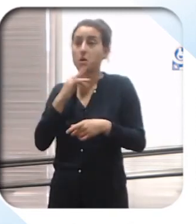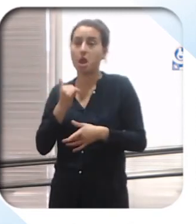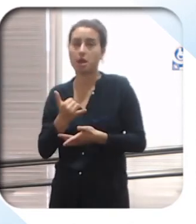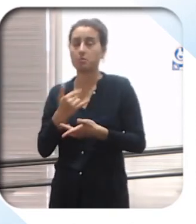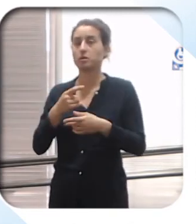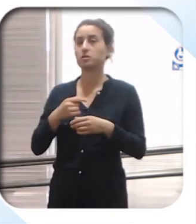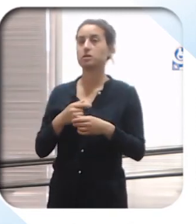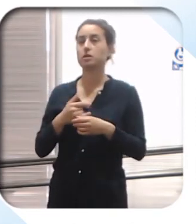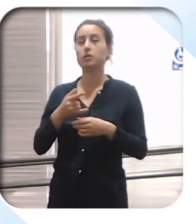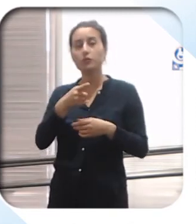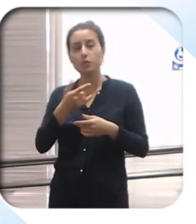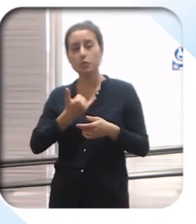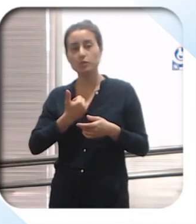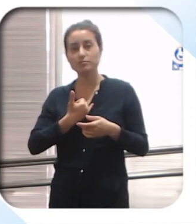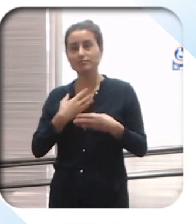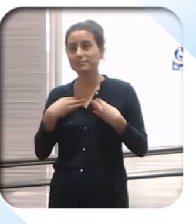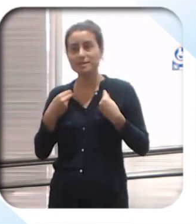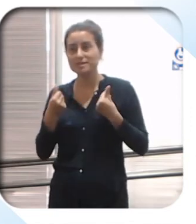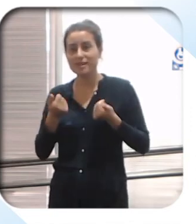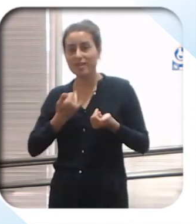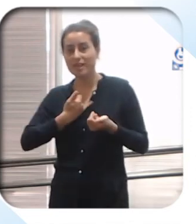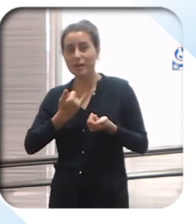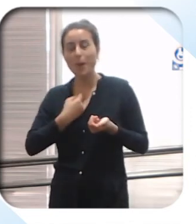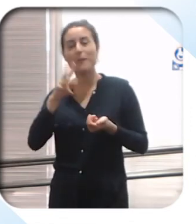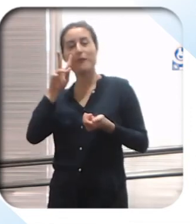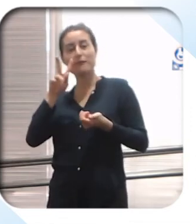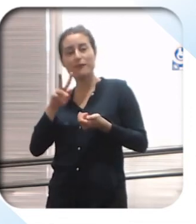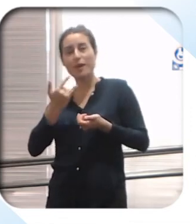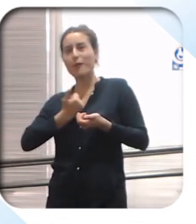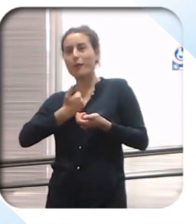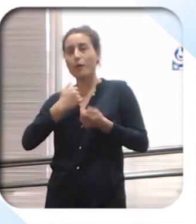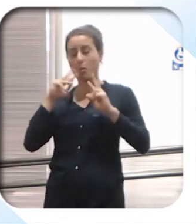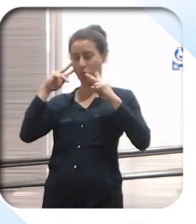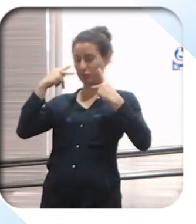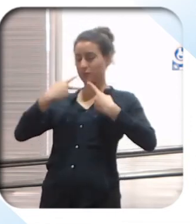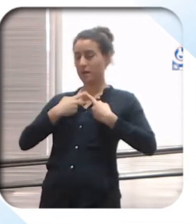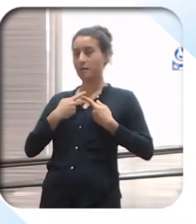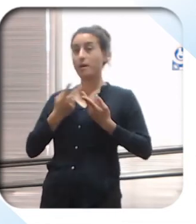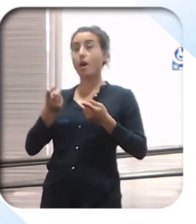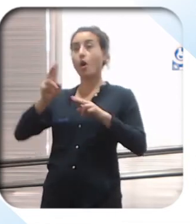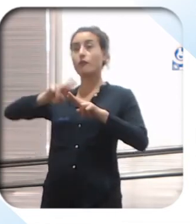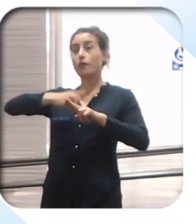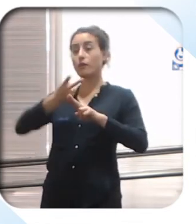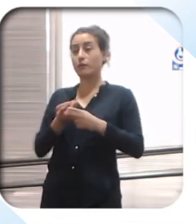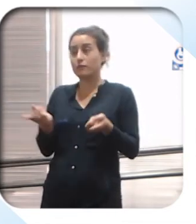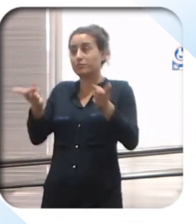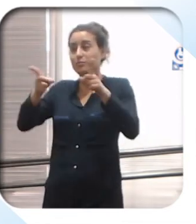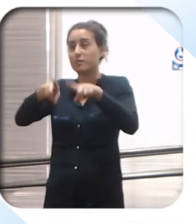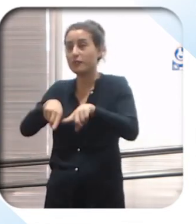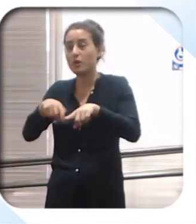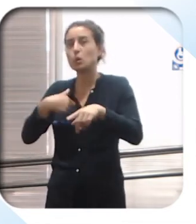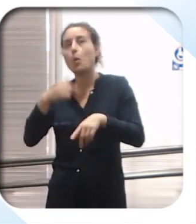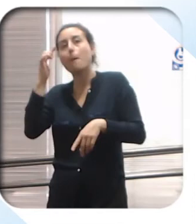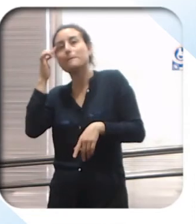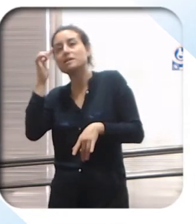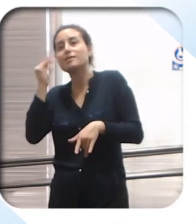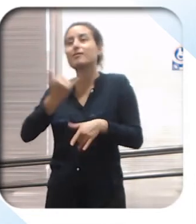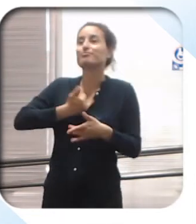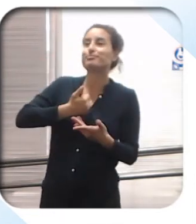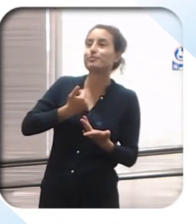etcétera. ¿Cómo te sientes? ¿Cómo te ves para reintegrarte? No sé, ¿tú qué